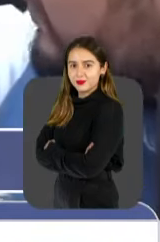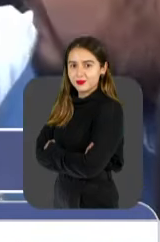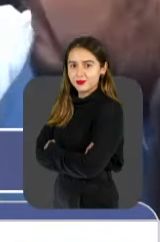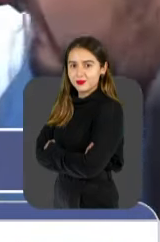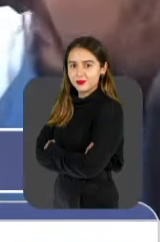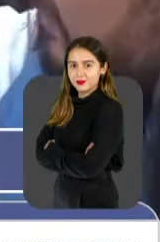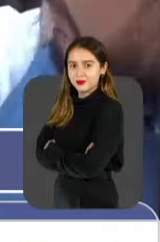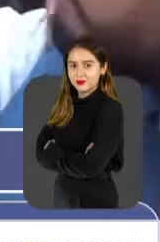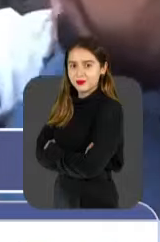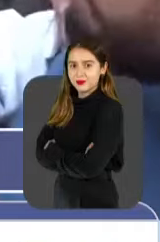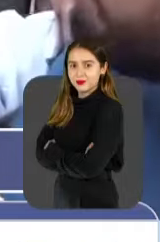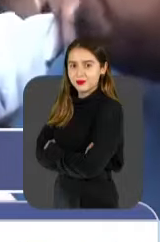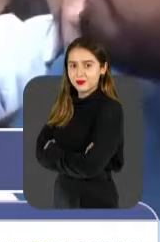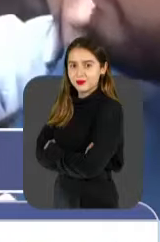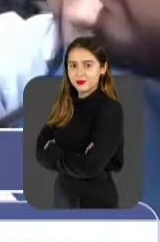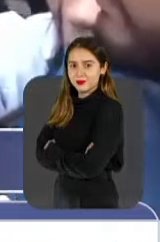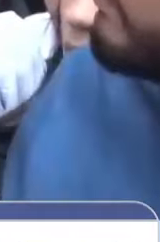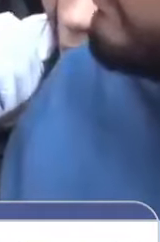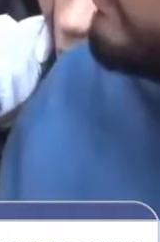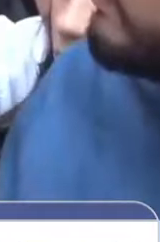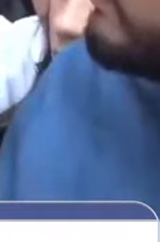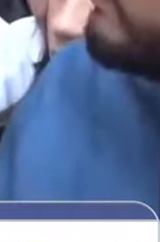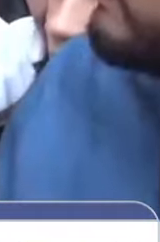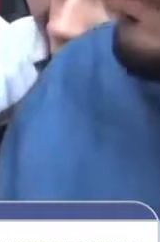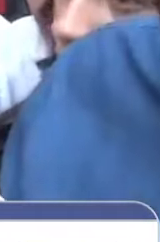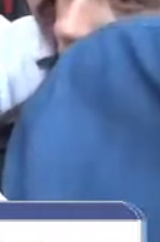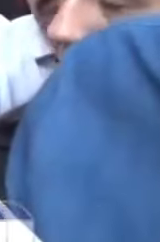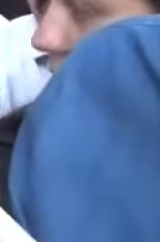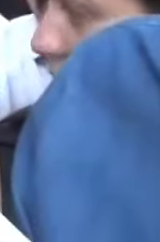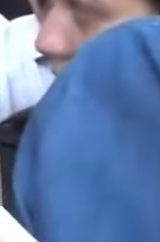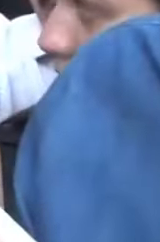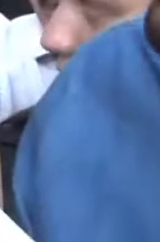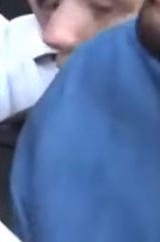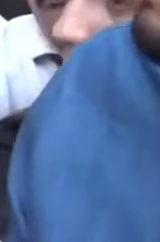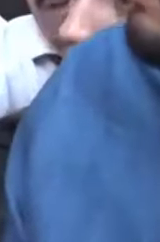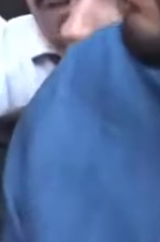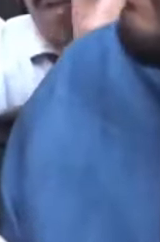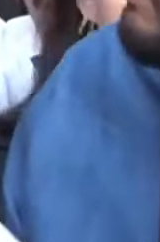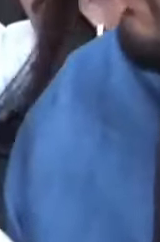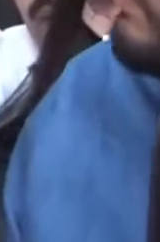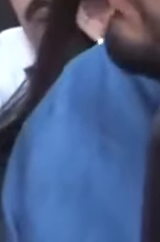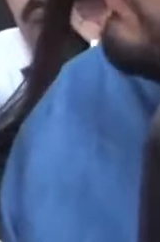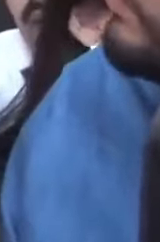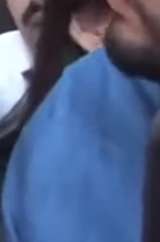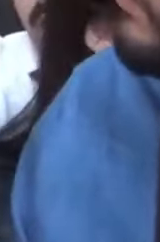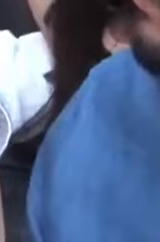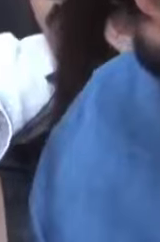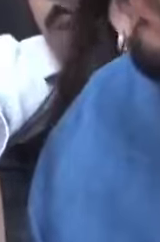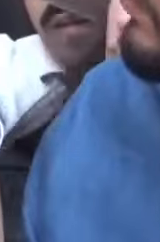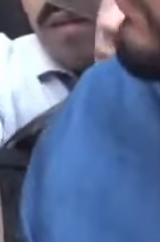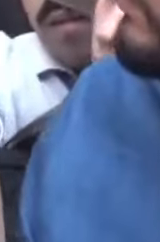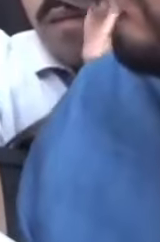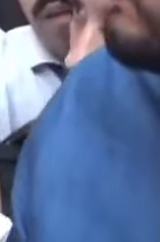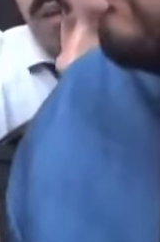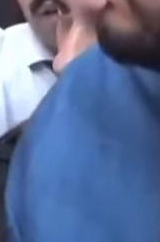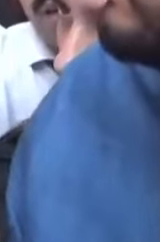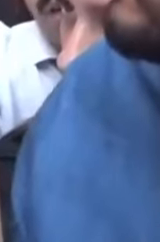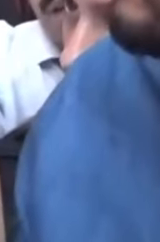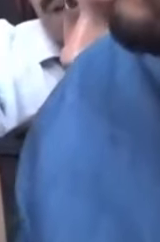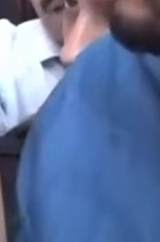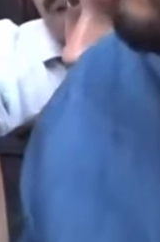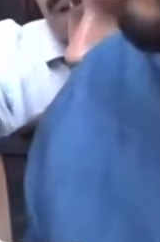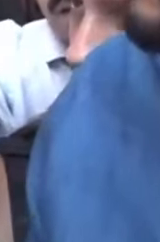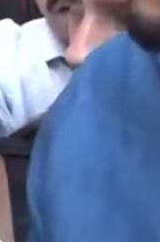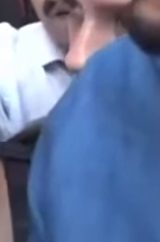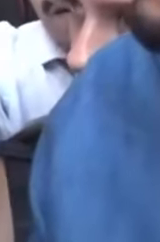respuestas. El señor Hermosilla era parte del staff de asesores del ministro Chadwick. Es mejor que más pronto que tarde se dé a conocer